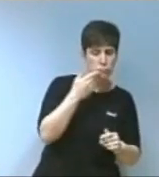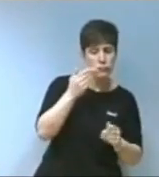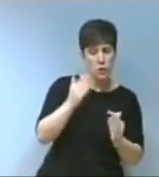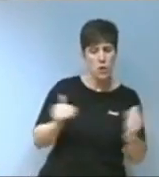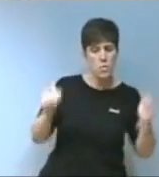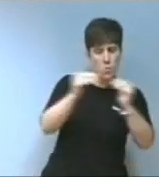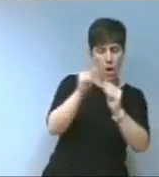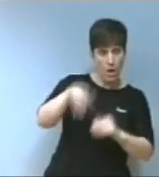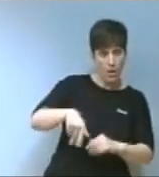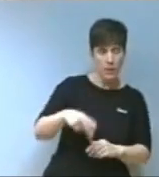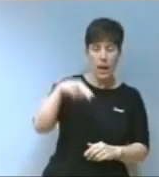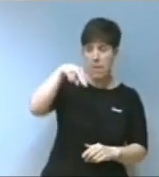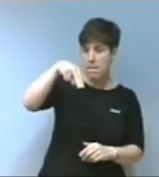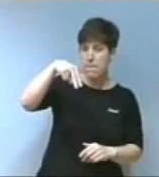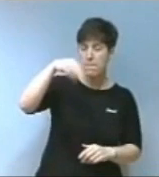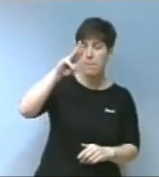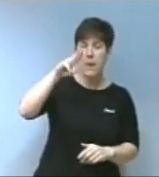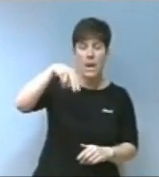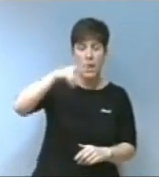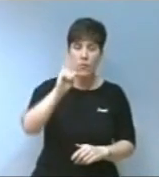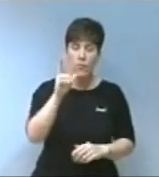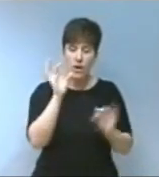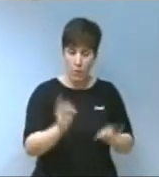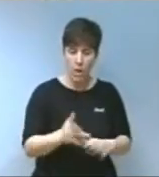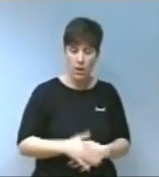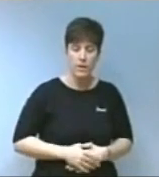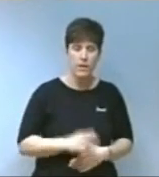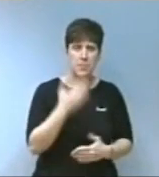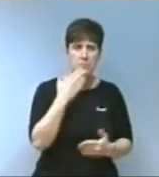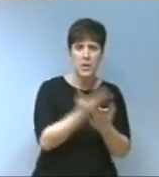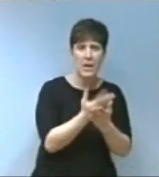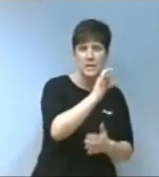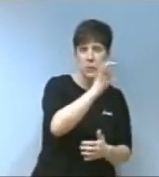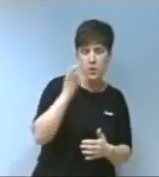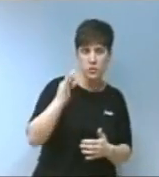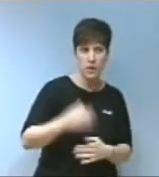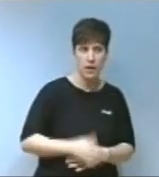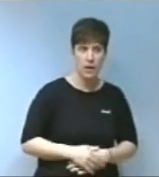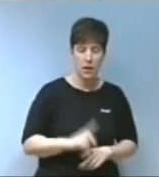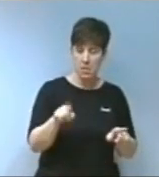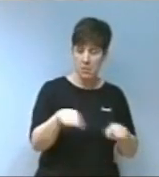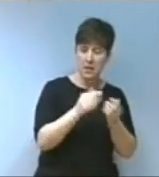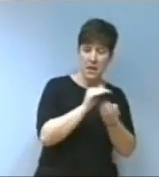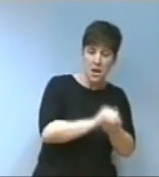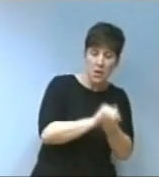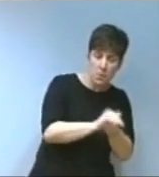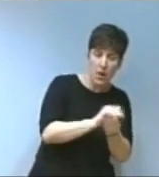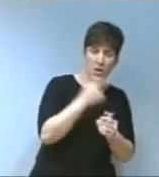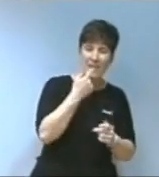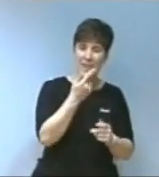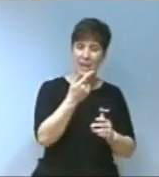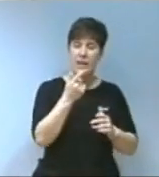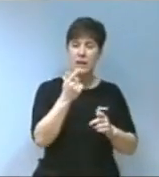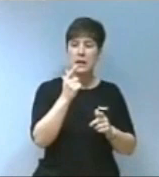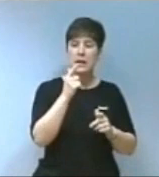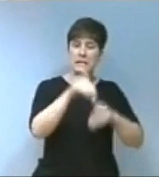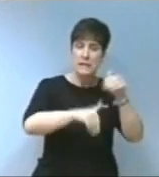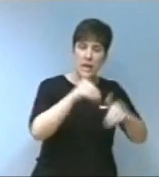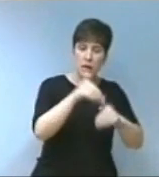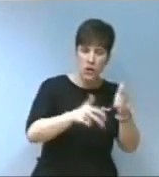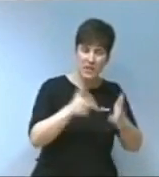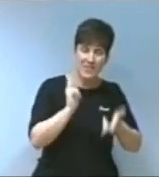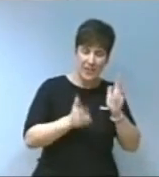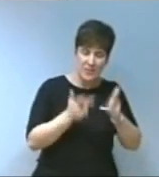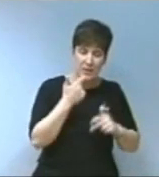más. ¿Sabe lo que han pedido? Seguridad social. Además del cuponazo, ahora quieren selecciones vascas, alta velocidad, alejar